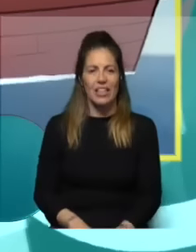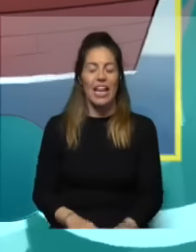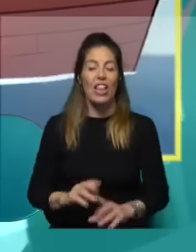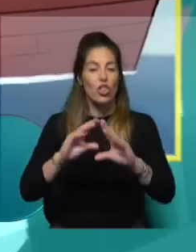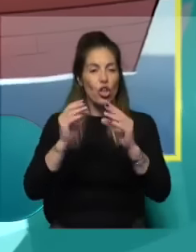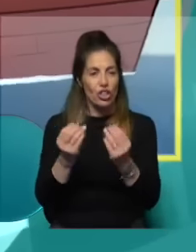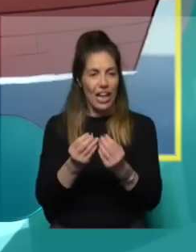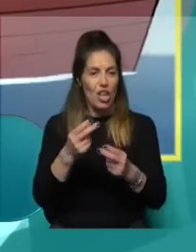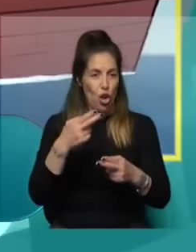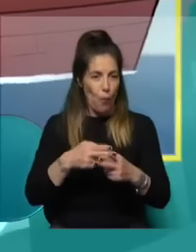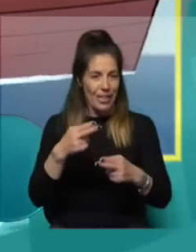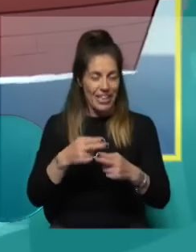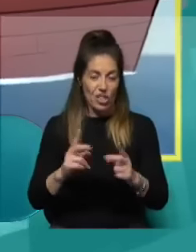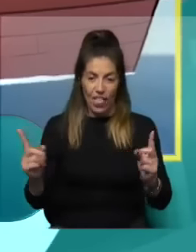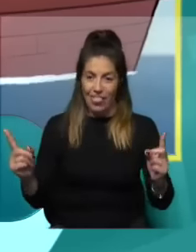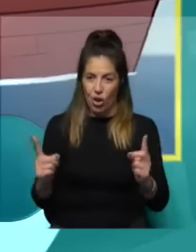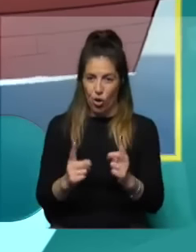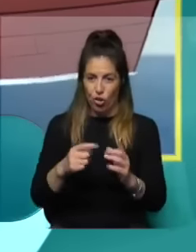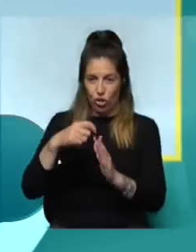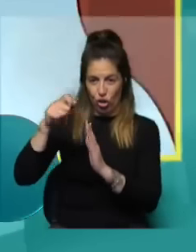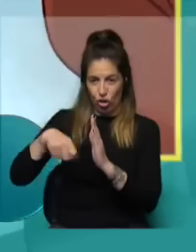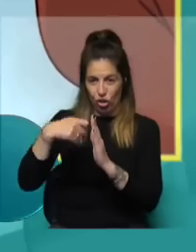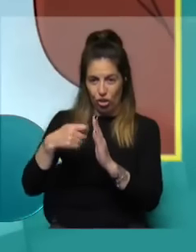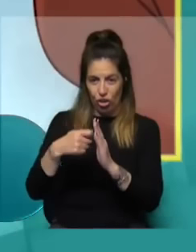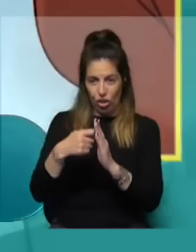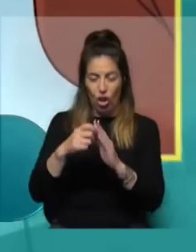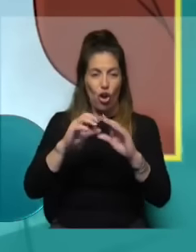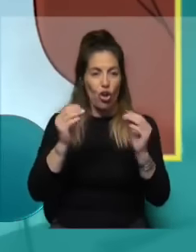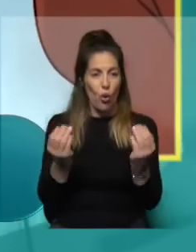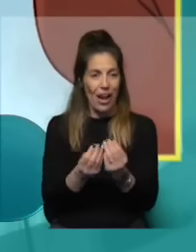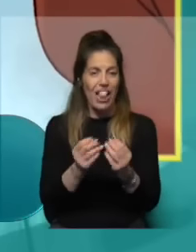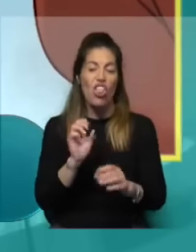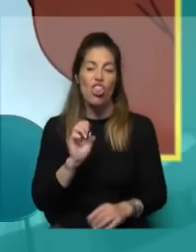de las nominaciones del corto a nivel global son 12.